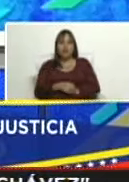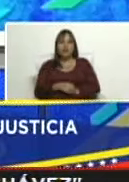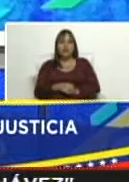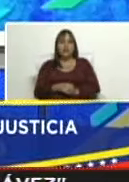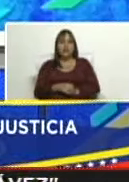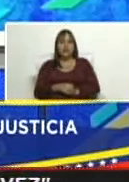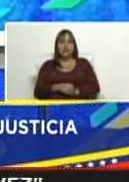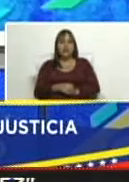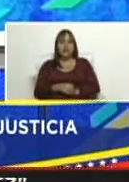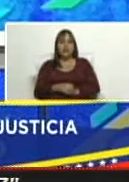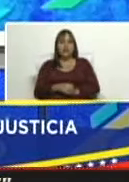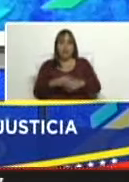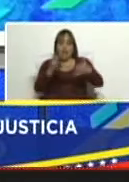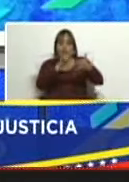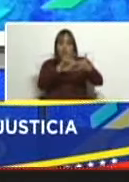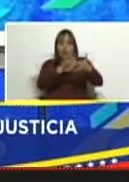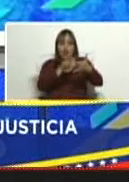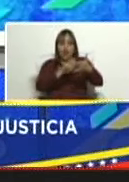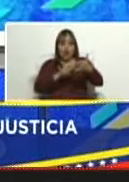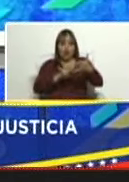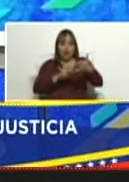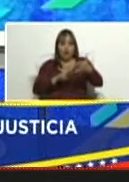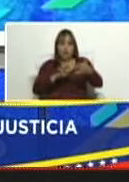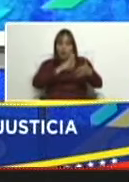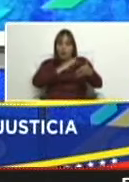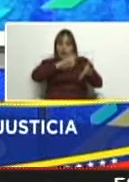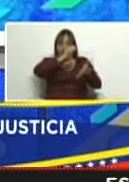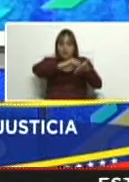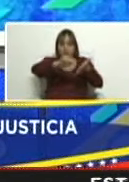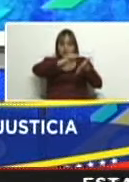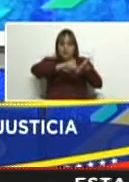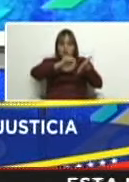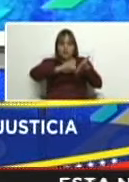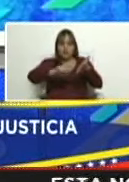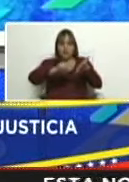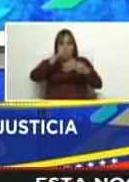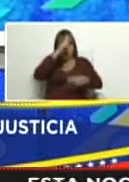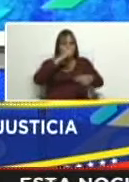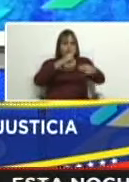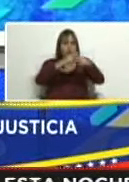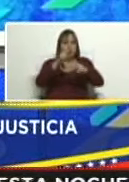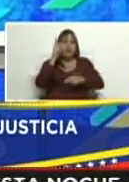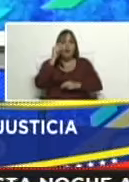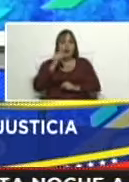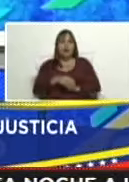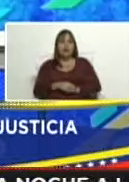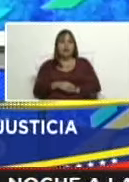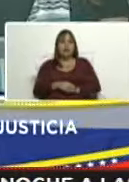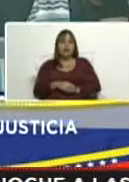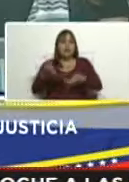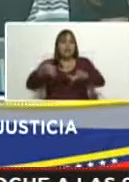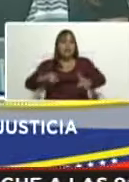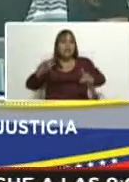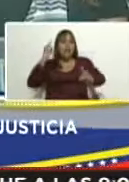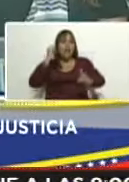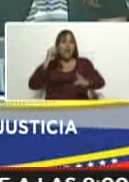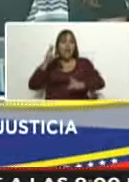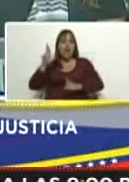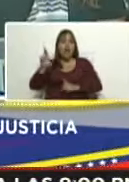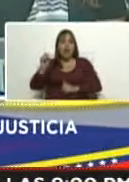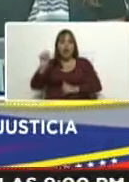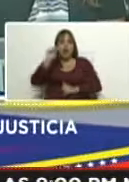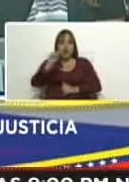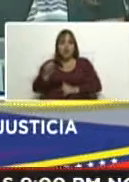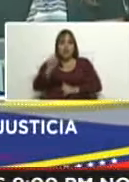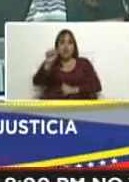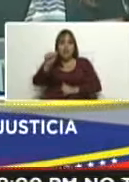que leyó de su puño y letra en homenaje a su padre, Rosiné Chávez, allá en el cuartel de la